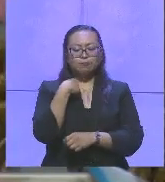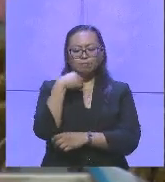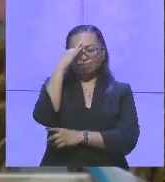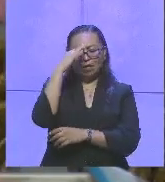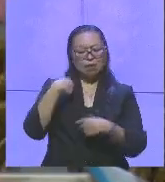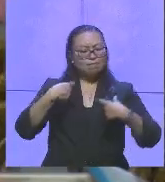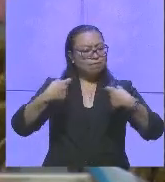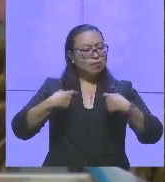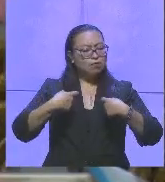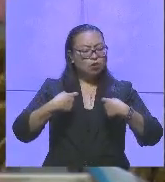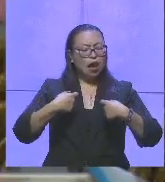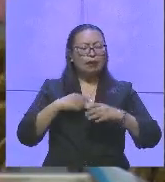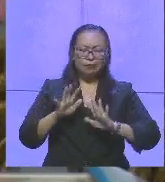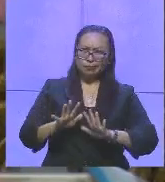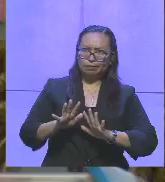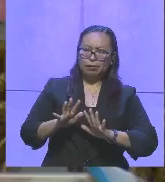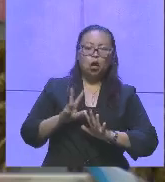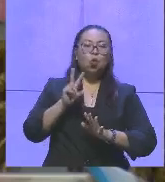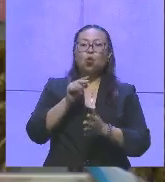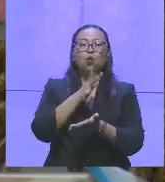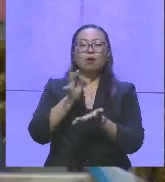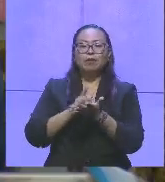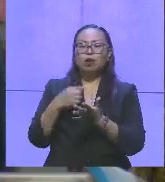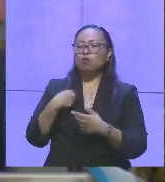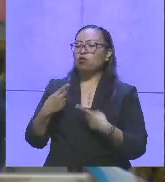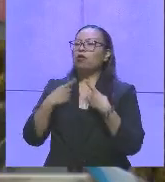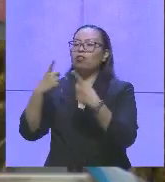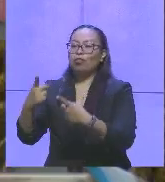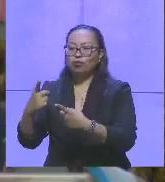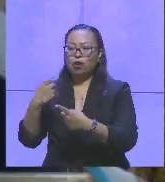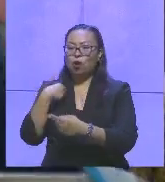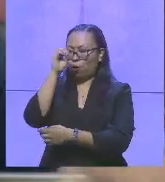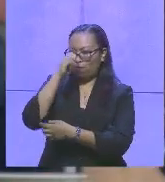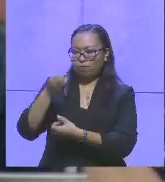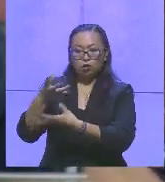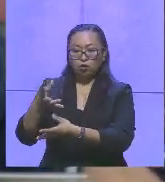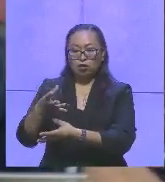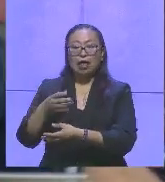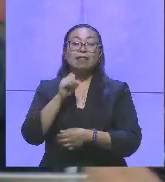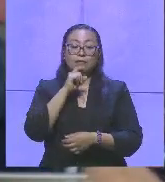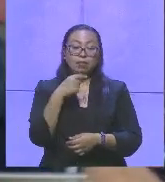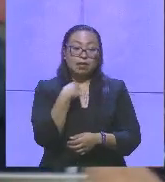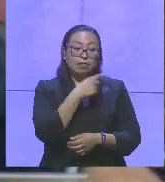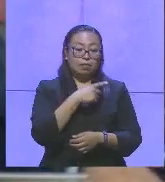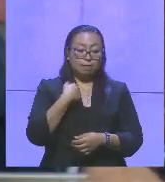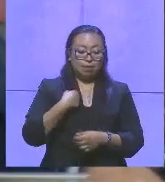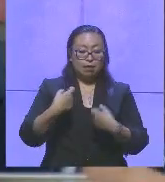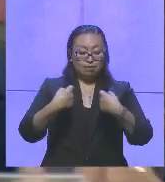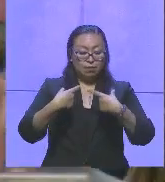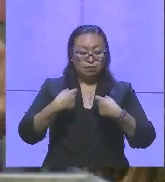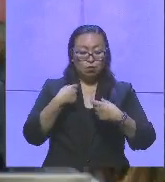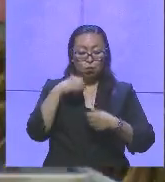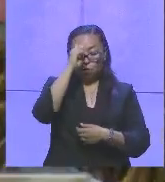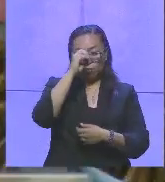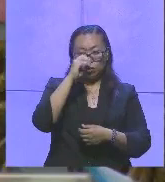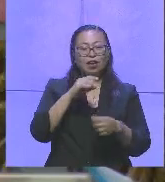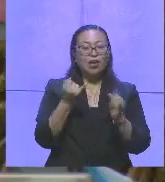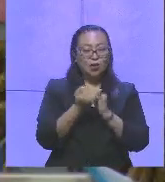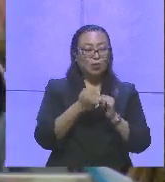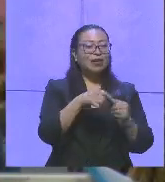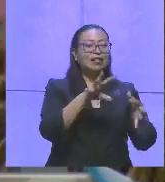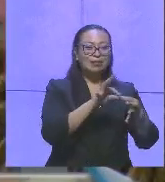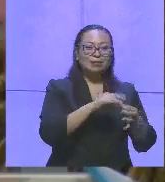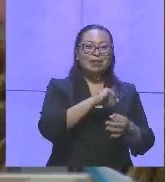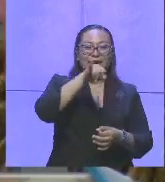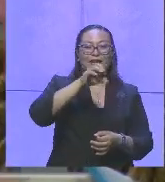que nuestra democracia va a crecer en la medida de que haya aportaciones como la que nos hace José Pablo con esta obra,